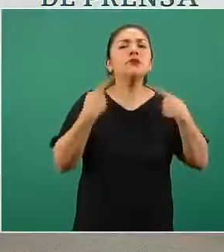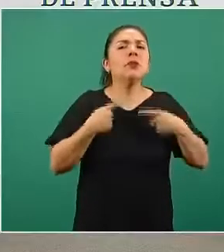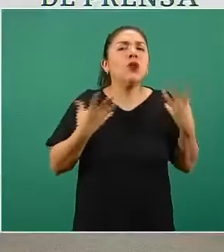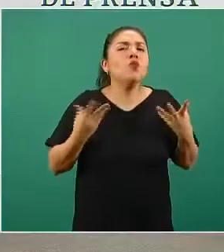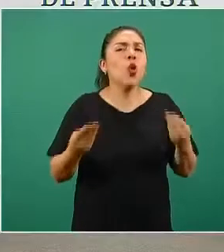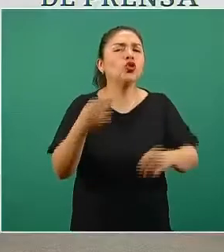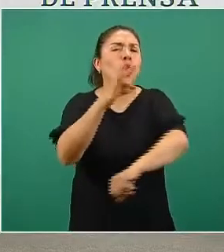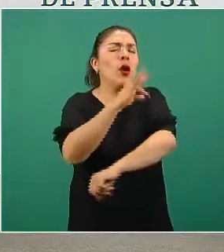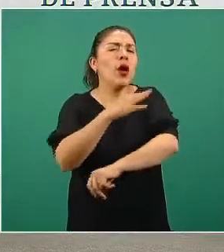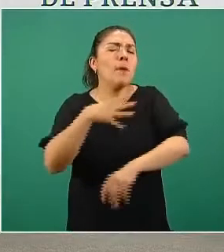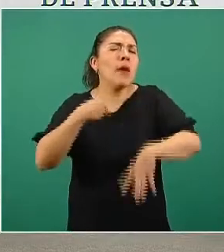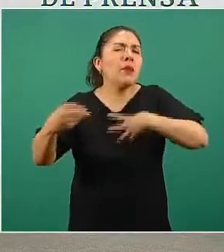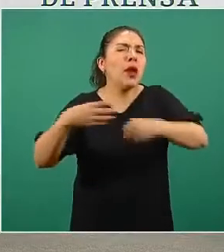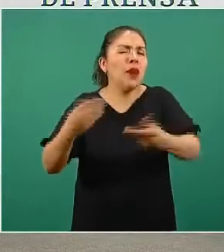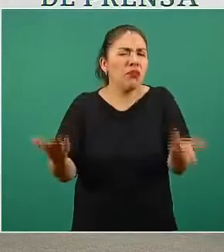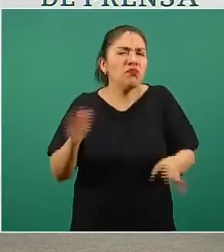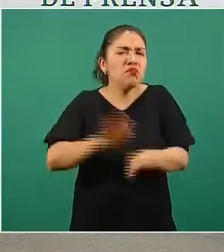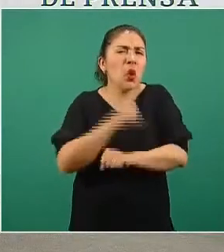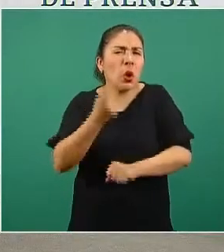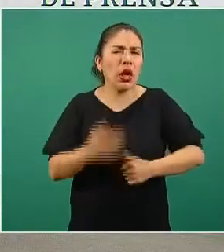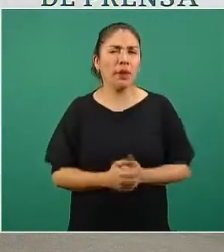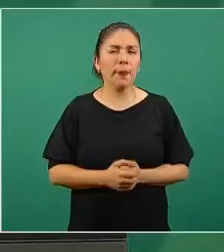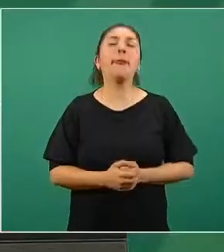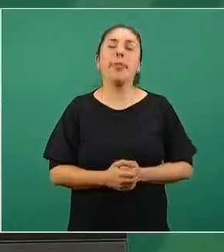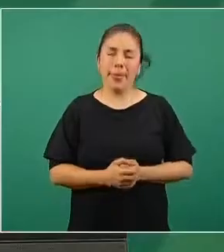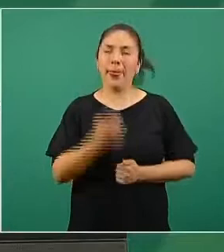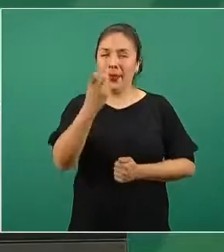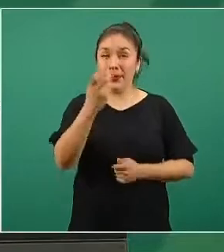una pregunta muy buena, muy interesante, la hemos